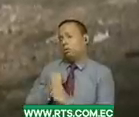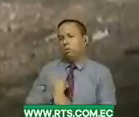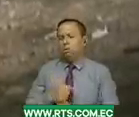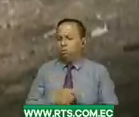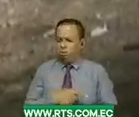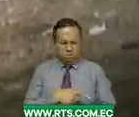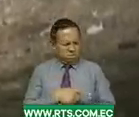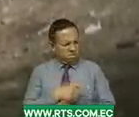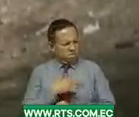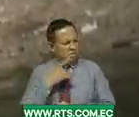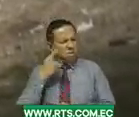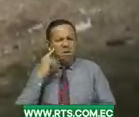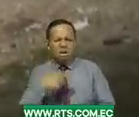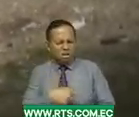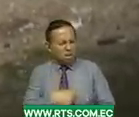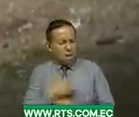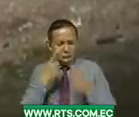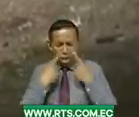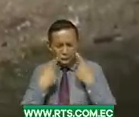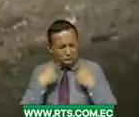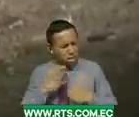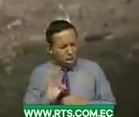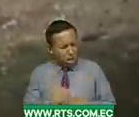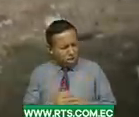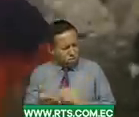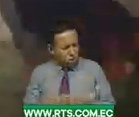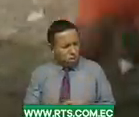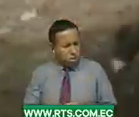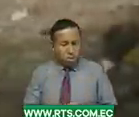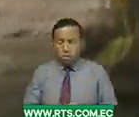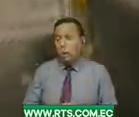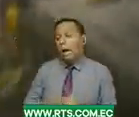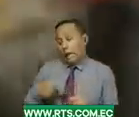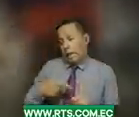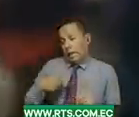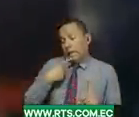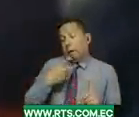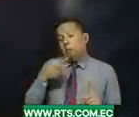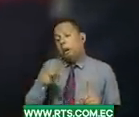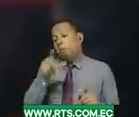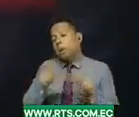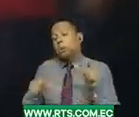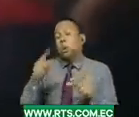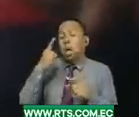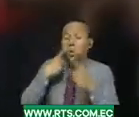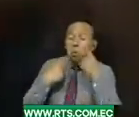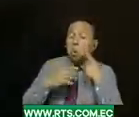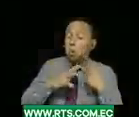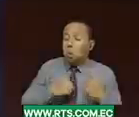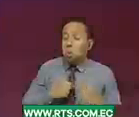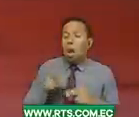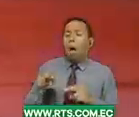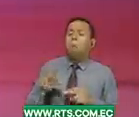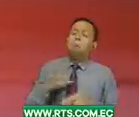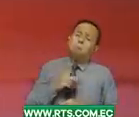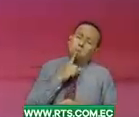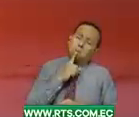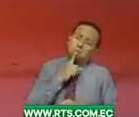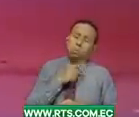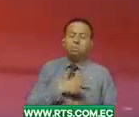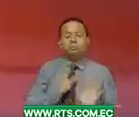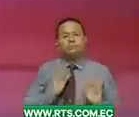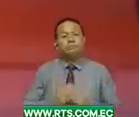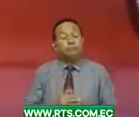muertos? Ella se pone mal cuando llora, sí, cuando llora. Las autoridades